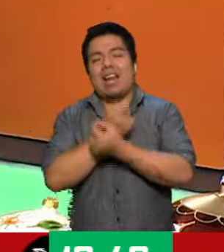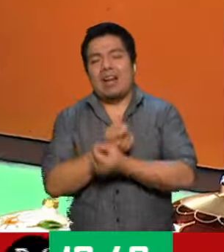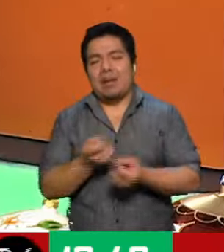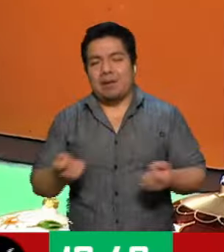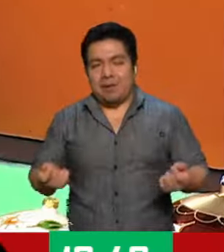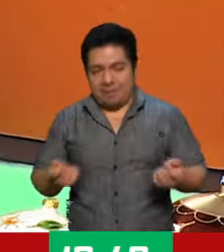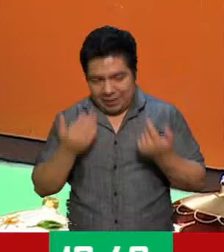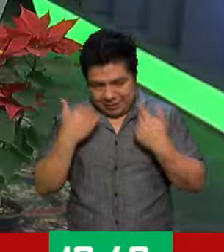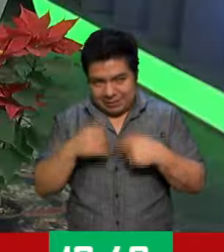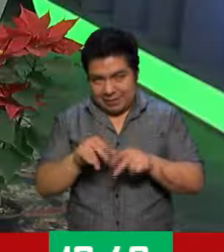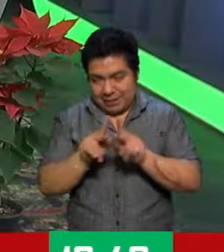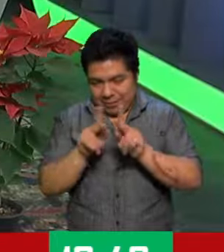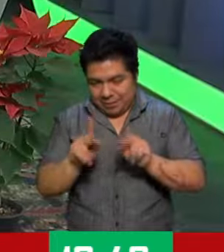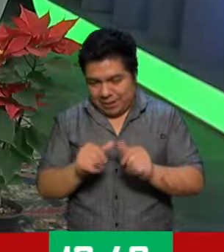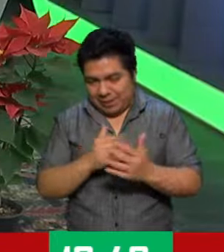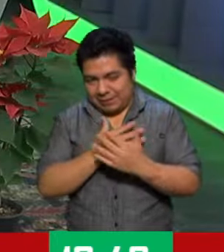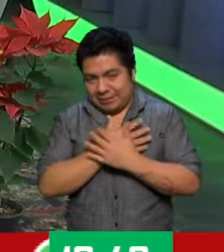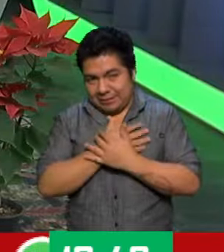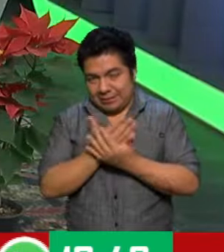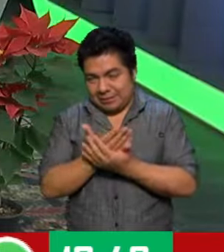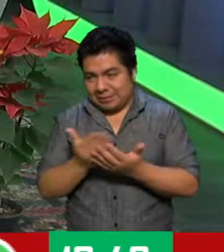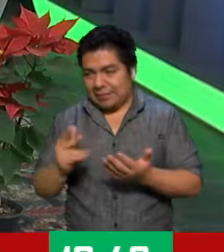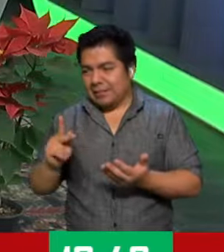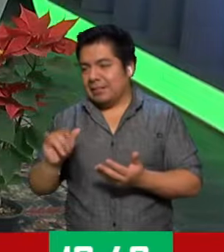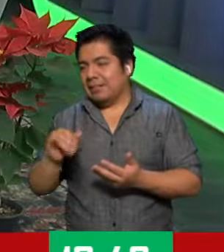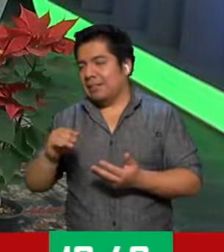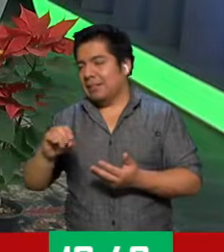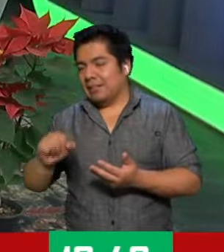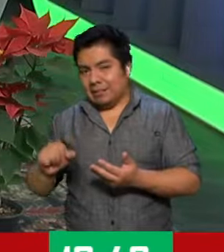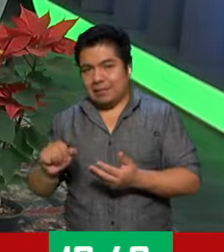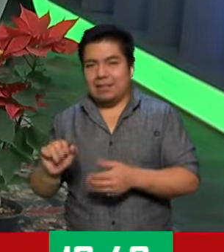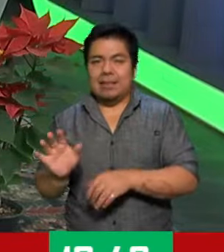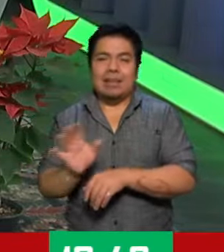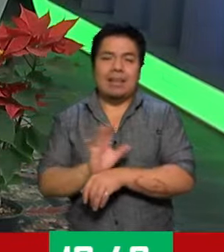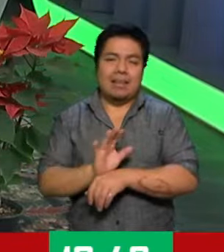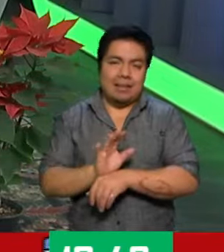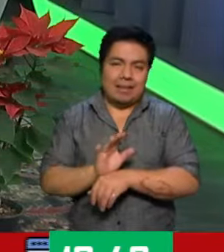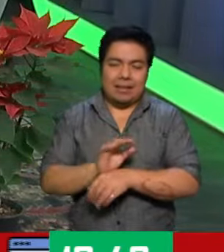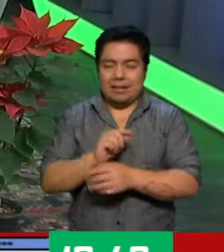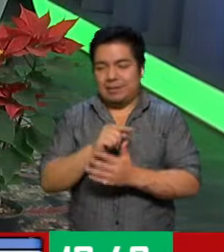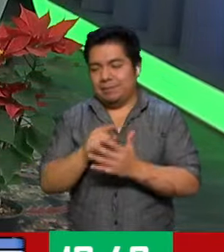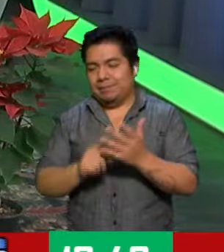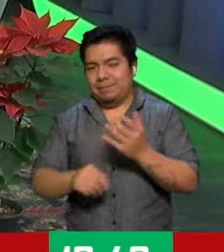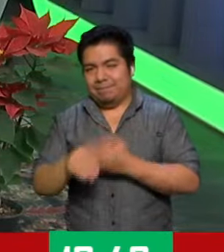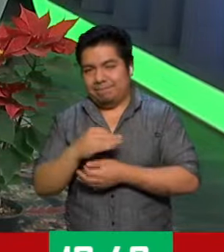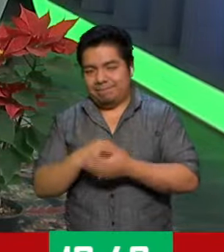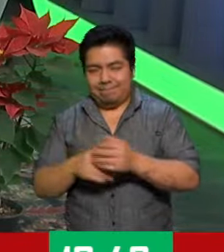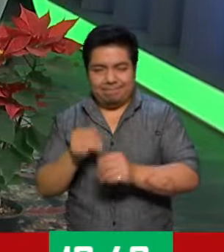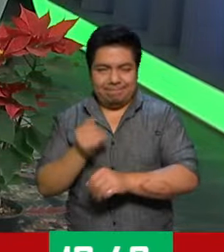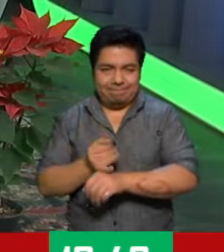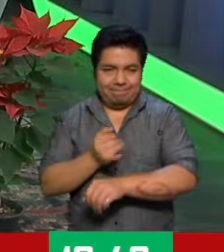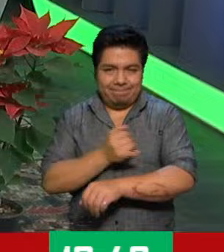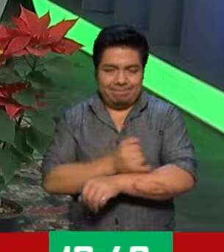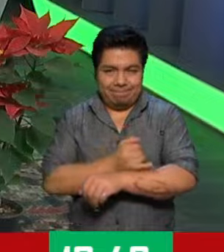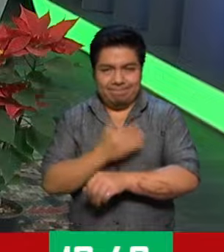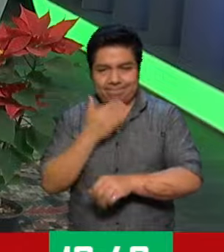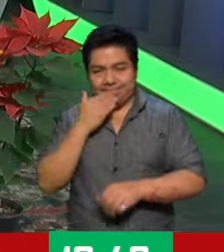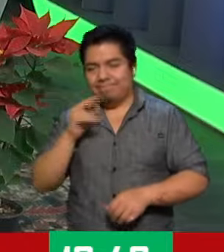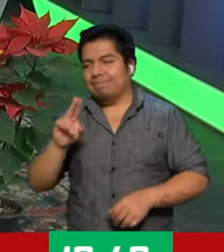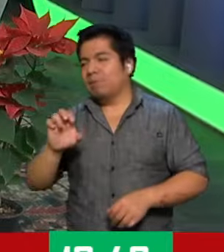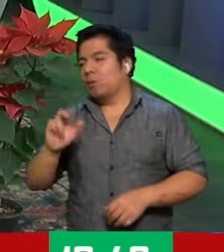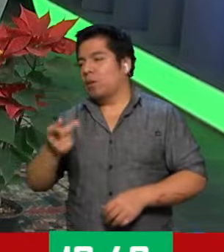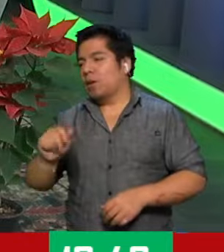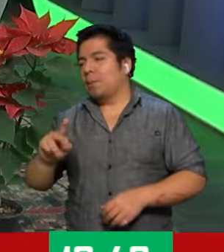para infancias. Del semillero de pinos de cine. De la escuela de Iztapalapa. Ya queremos. Utopía me